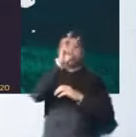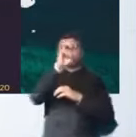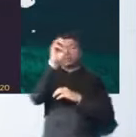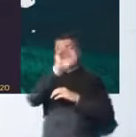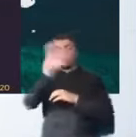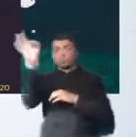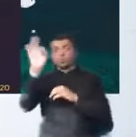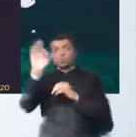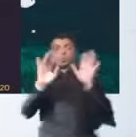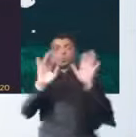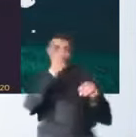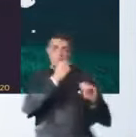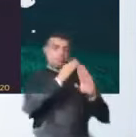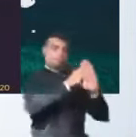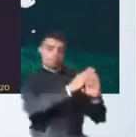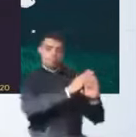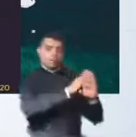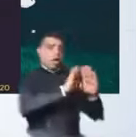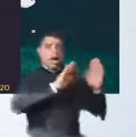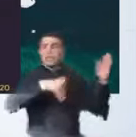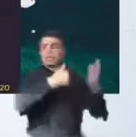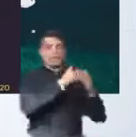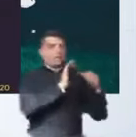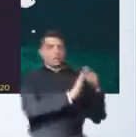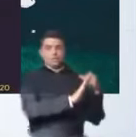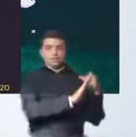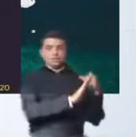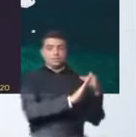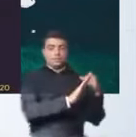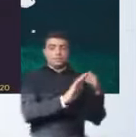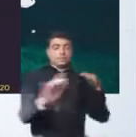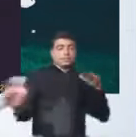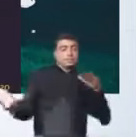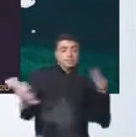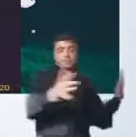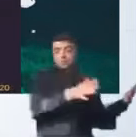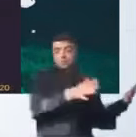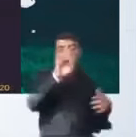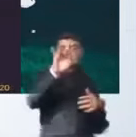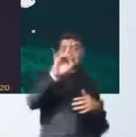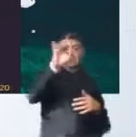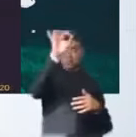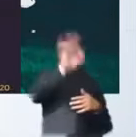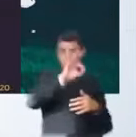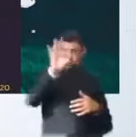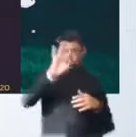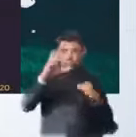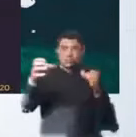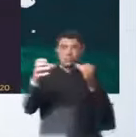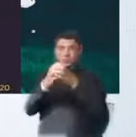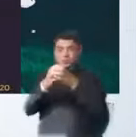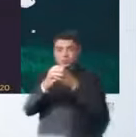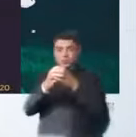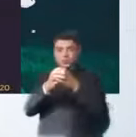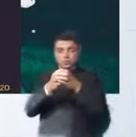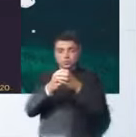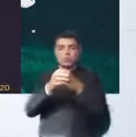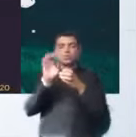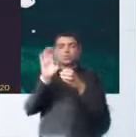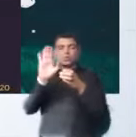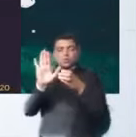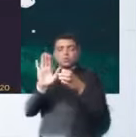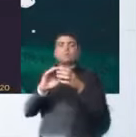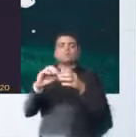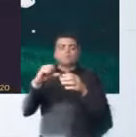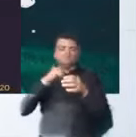¿listo? De esas, alrededor del 15% más restante, ¿listo?, va a tener algún tipo